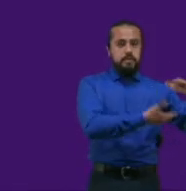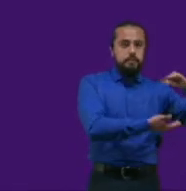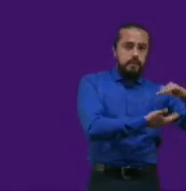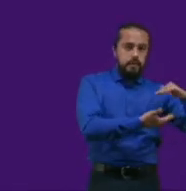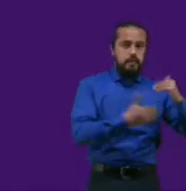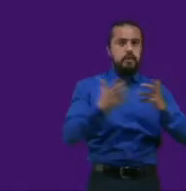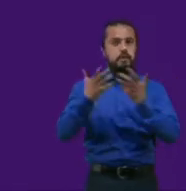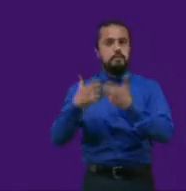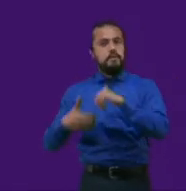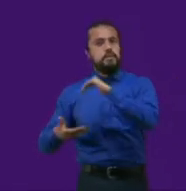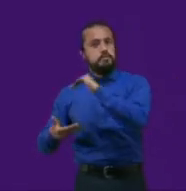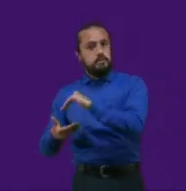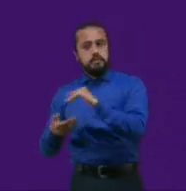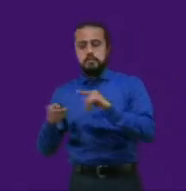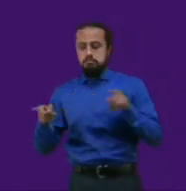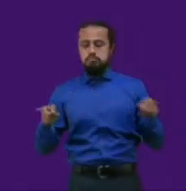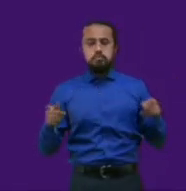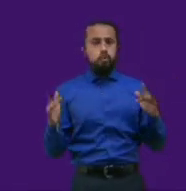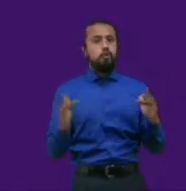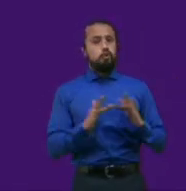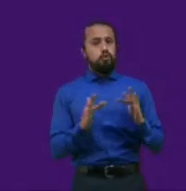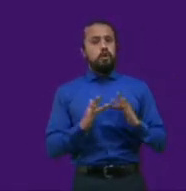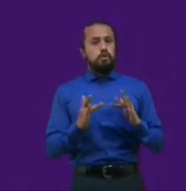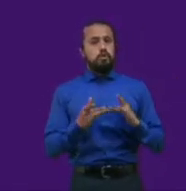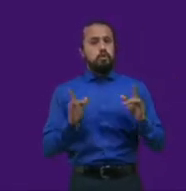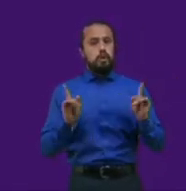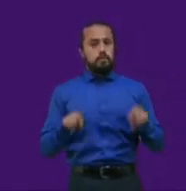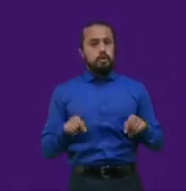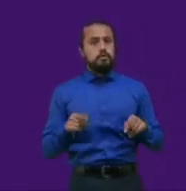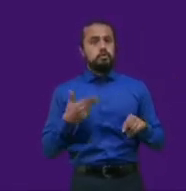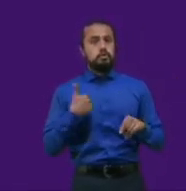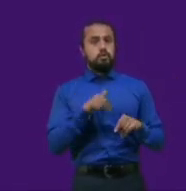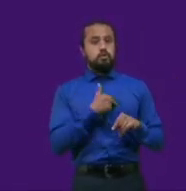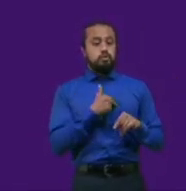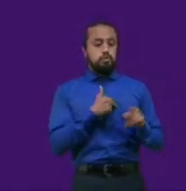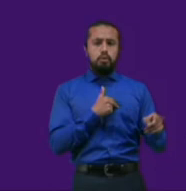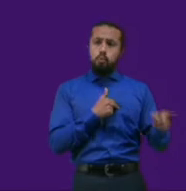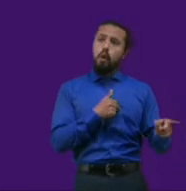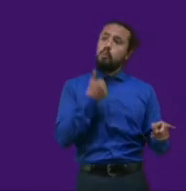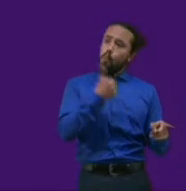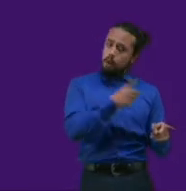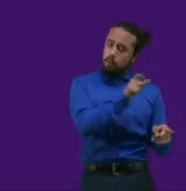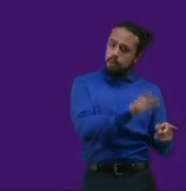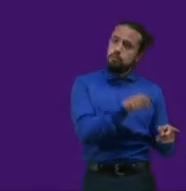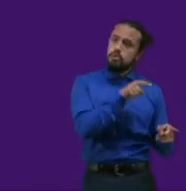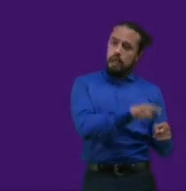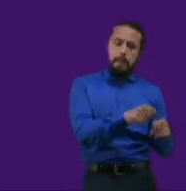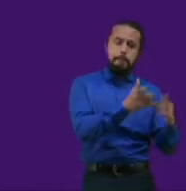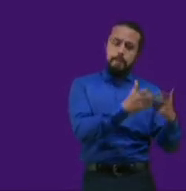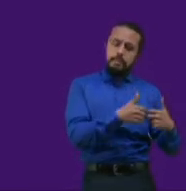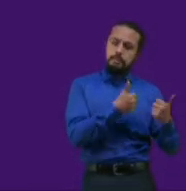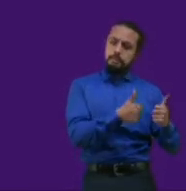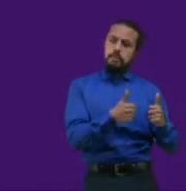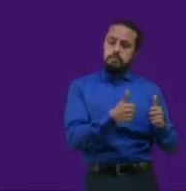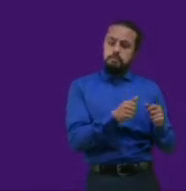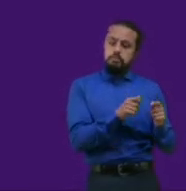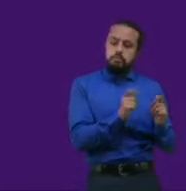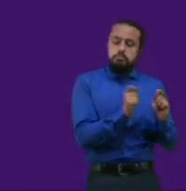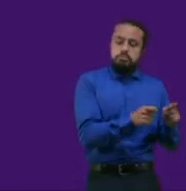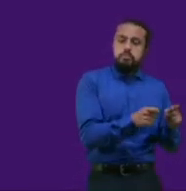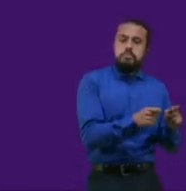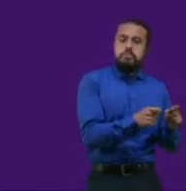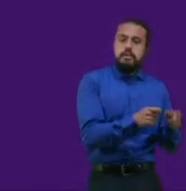pequeñas empresas que nosotros somos capaces de calificar como excelentes deudores, pues para nosotros son una